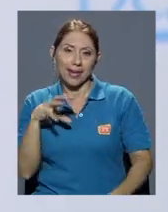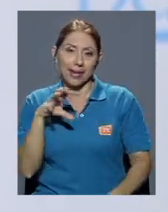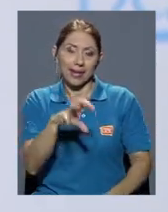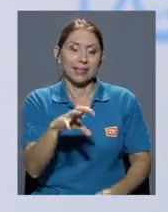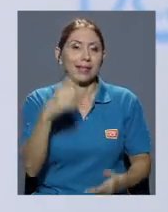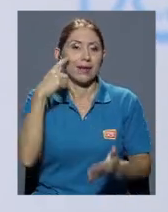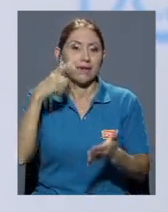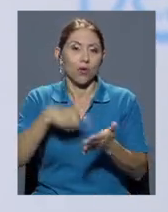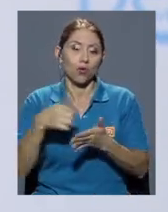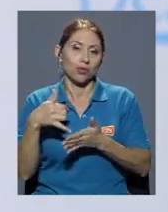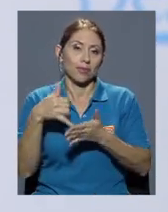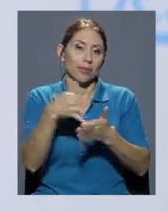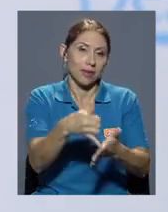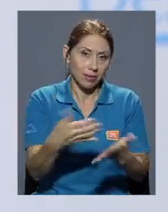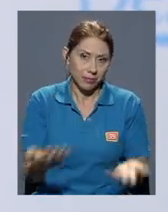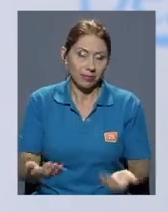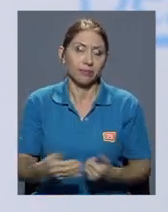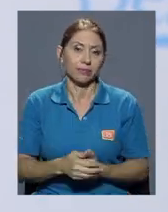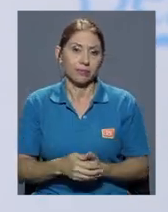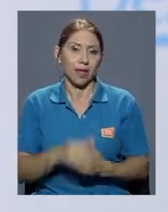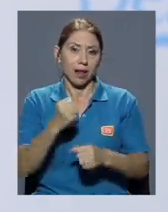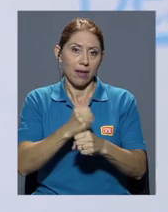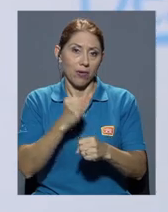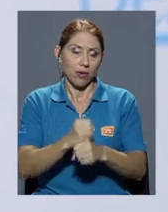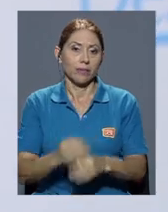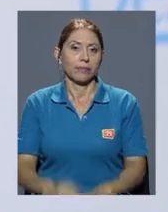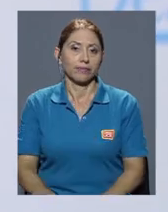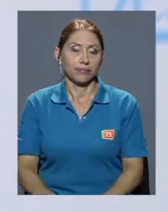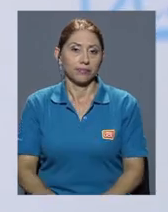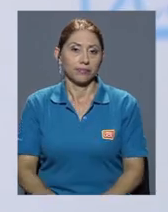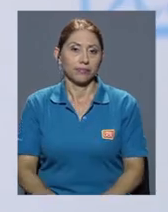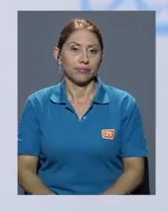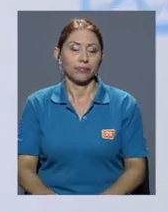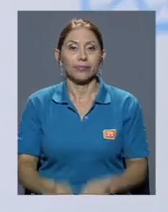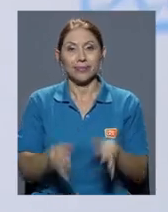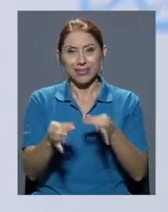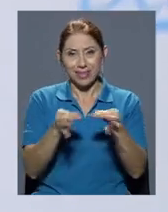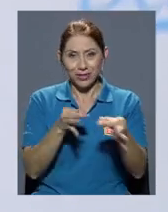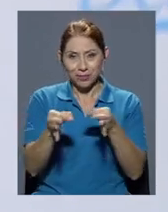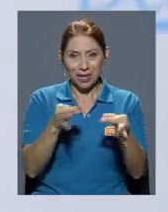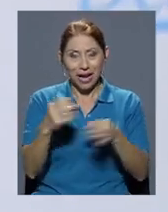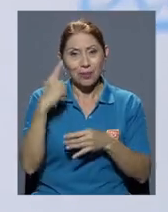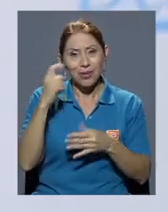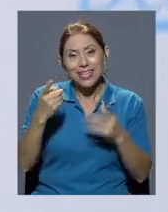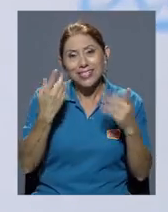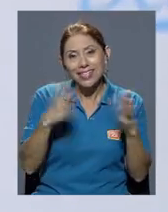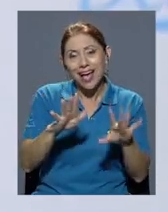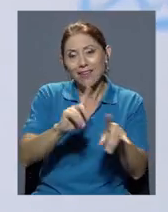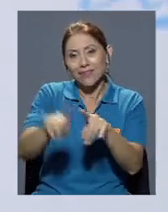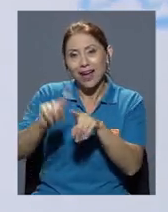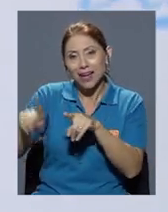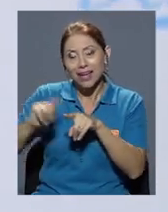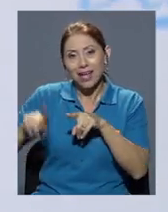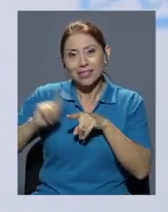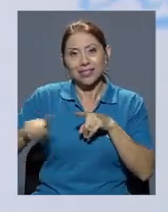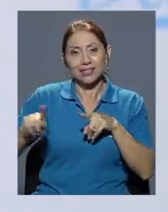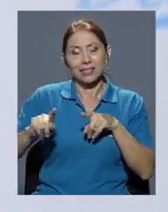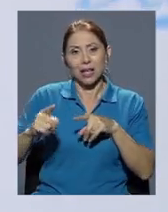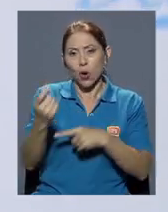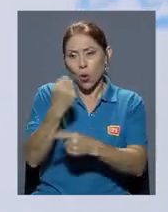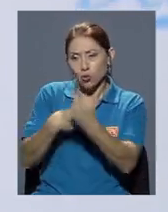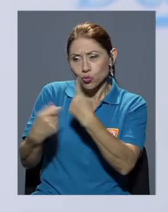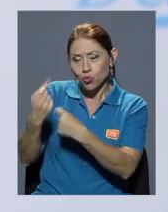el reconocimiento merece el premio a la labor quiero explicar por qué nos han llegado varias varias